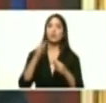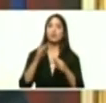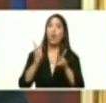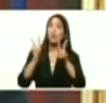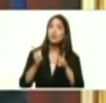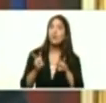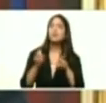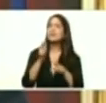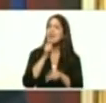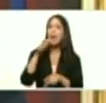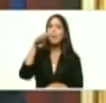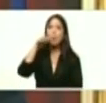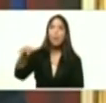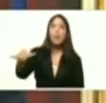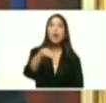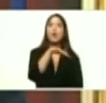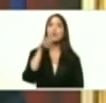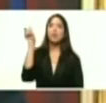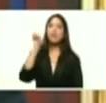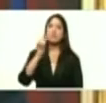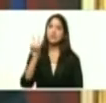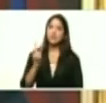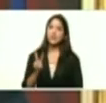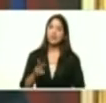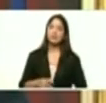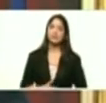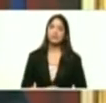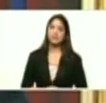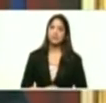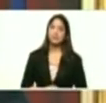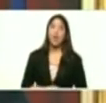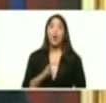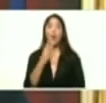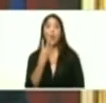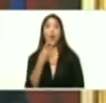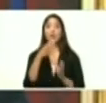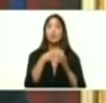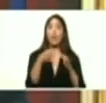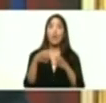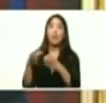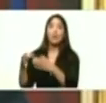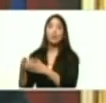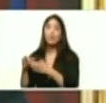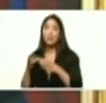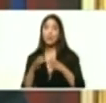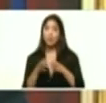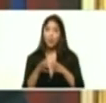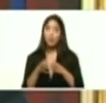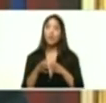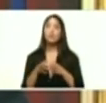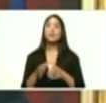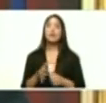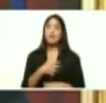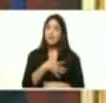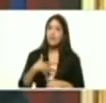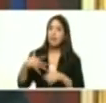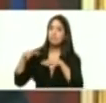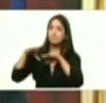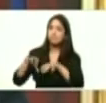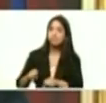riqueza, es el pueblo de Venezuela, no las élites, los cuatro grupos que quieren con Ramo Jaluc ponerle la mano al poder político